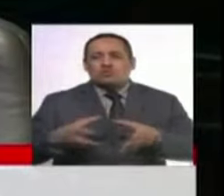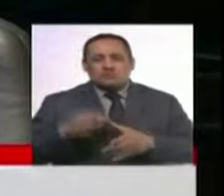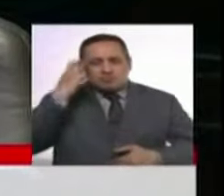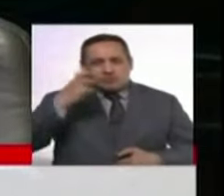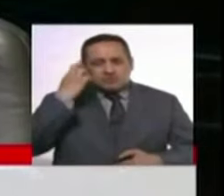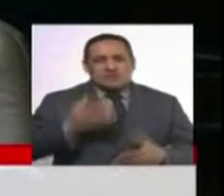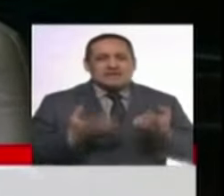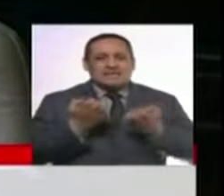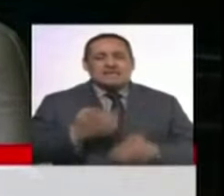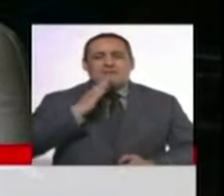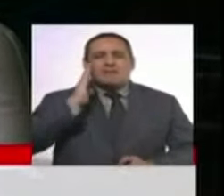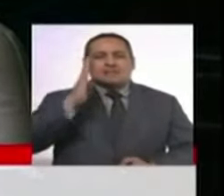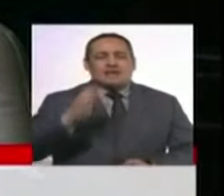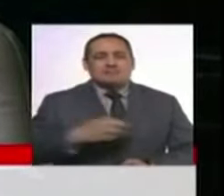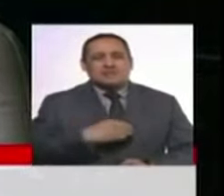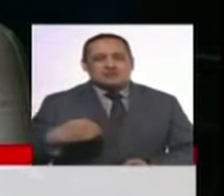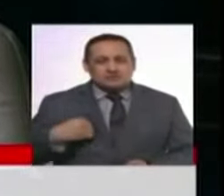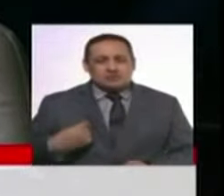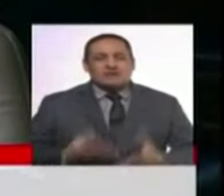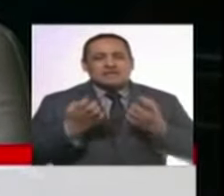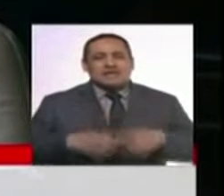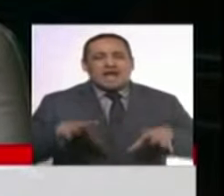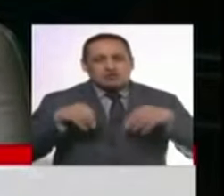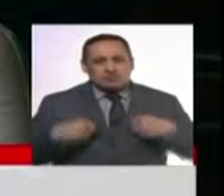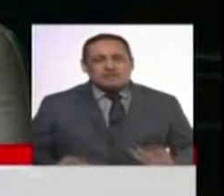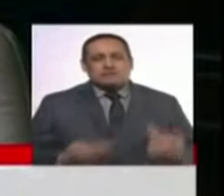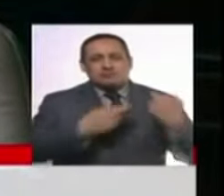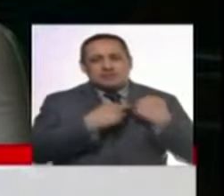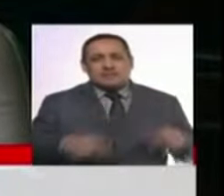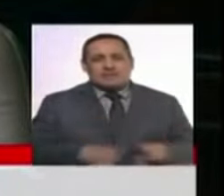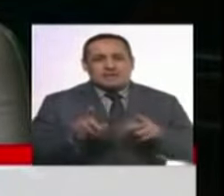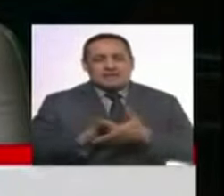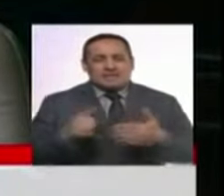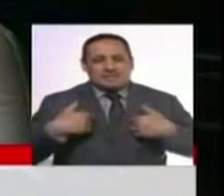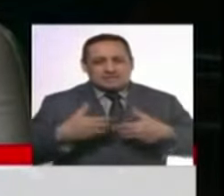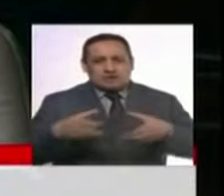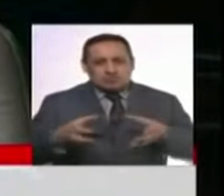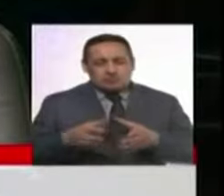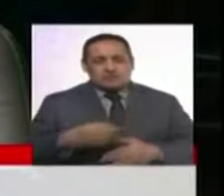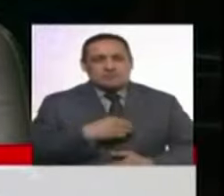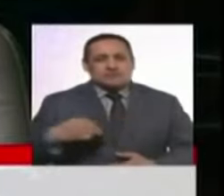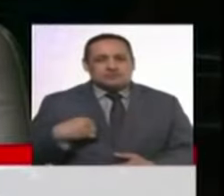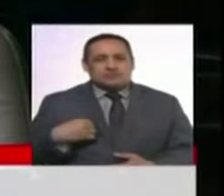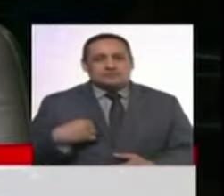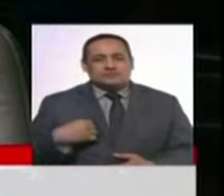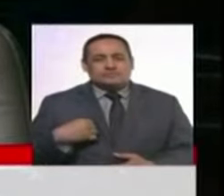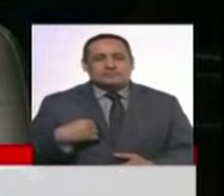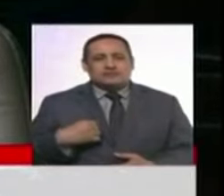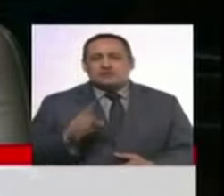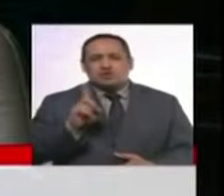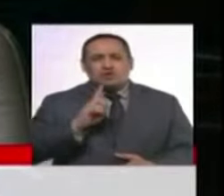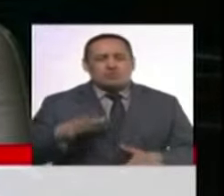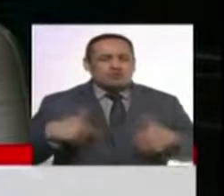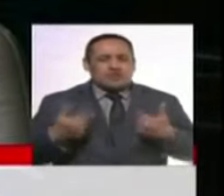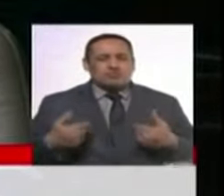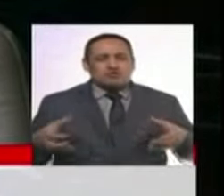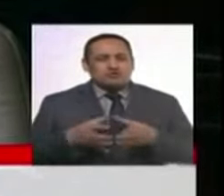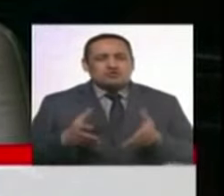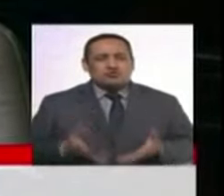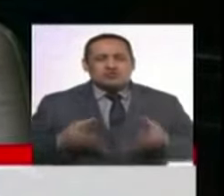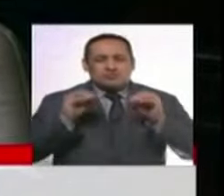quiere poner ministro quiere asumir la responsabilidades que tiene el sector ejecutivo es que no podemos nosotros